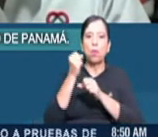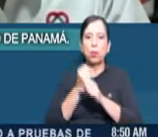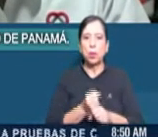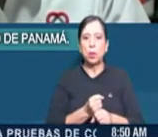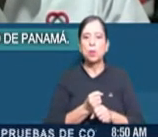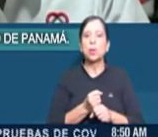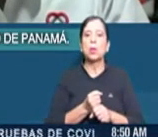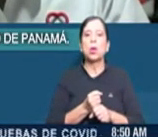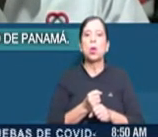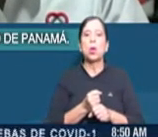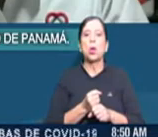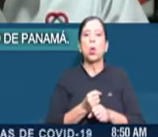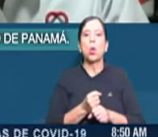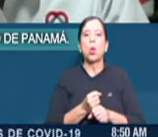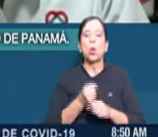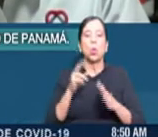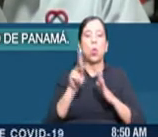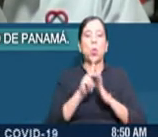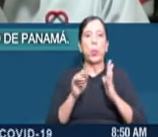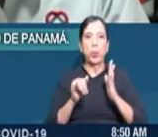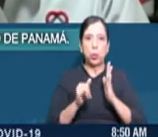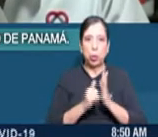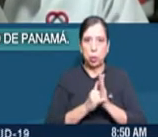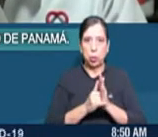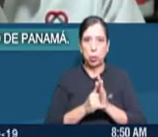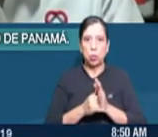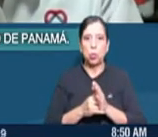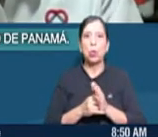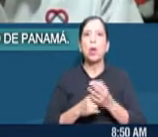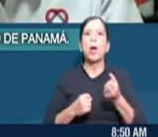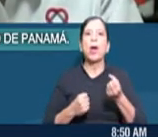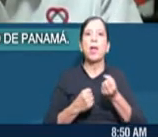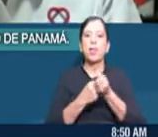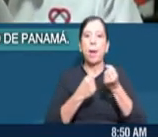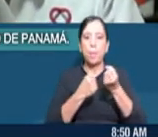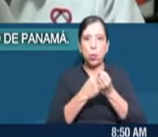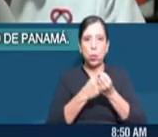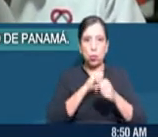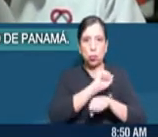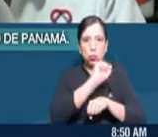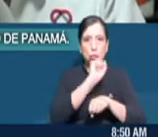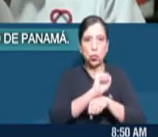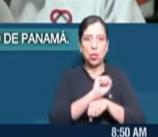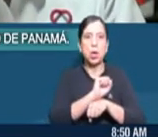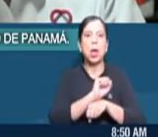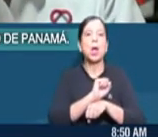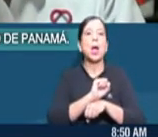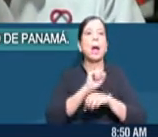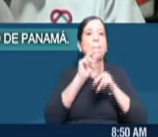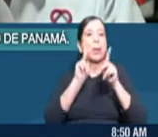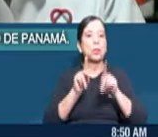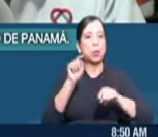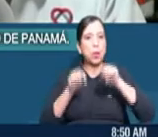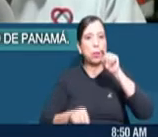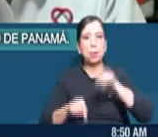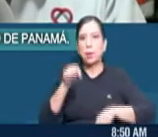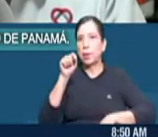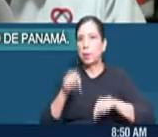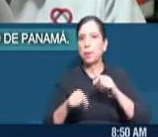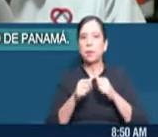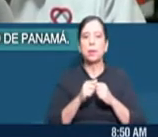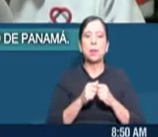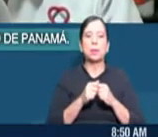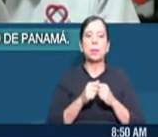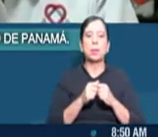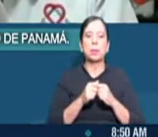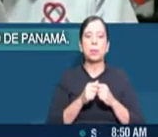proyecto interesante de apoyo social a discapacitados y personas de bajos recursos en tiempos de COVID-19 incluso, ¿no? ¿Cómo estás,